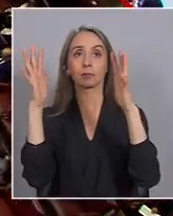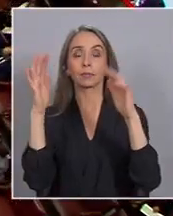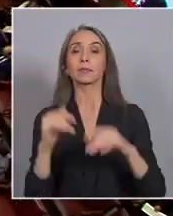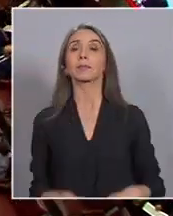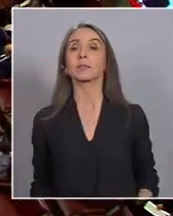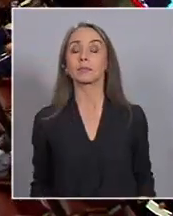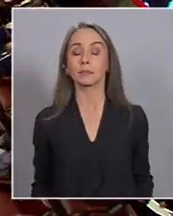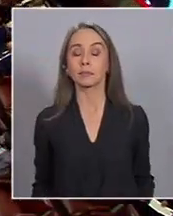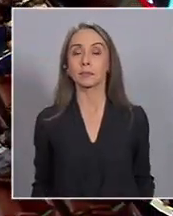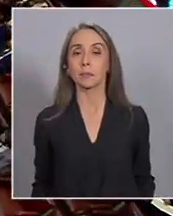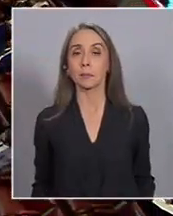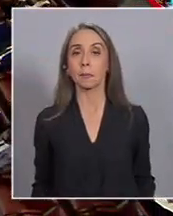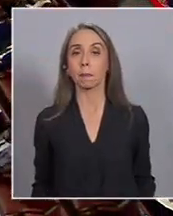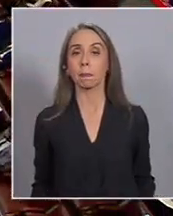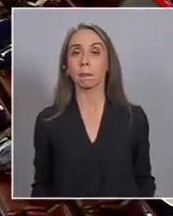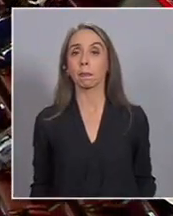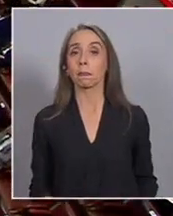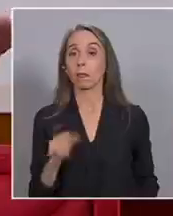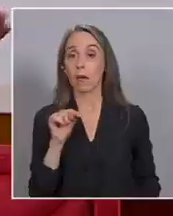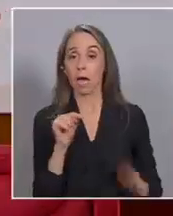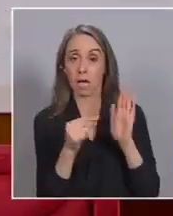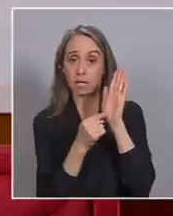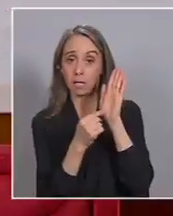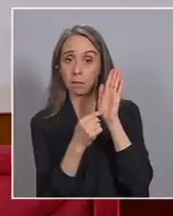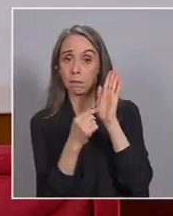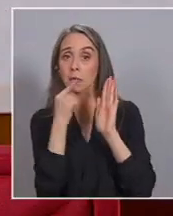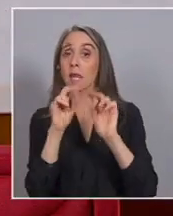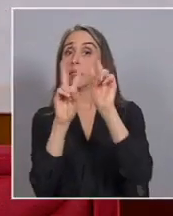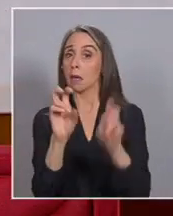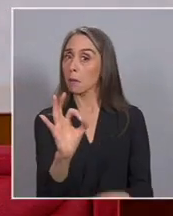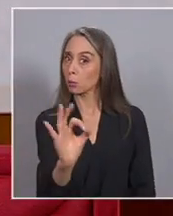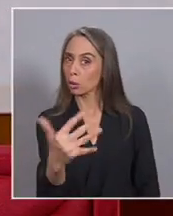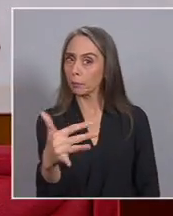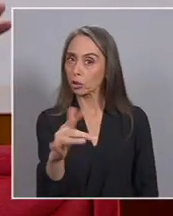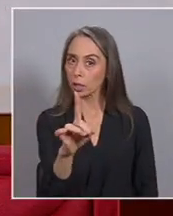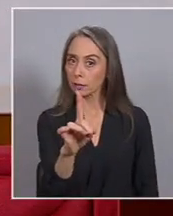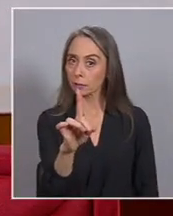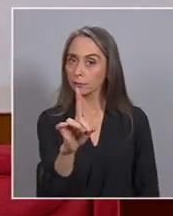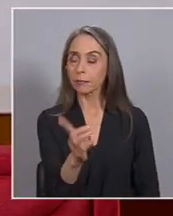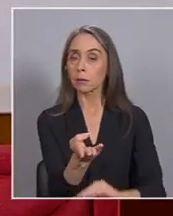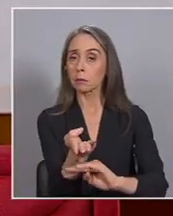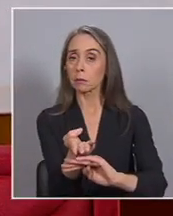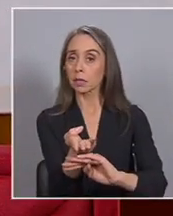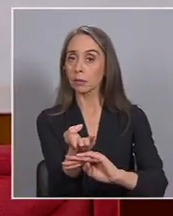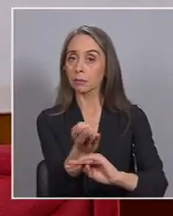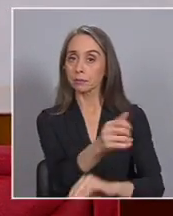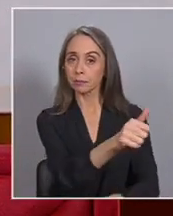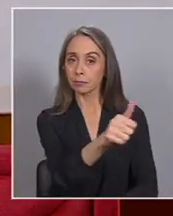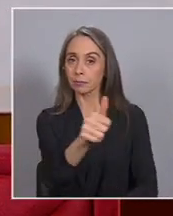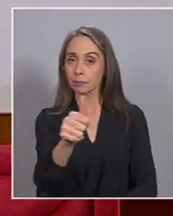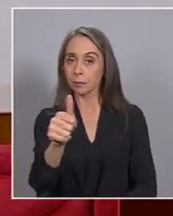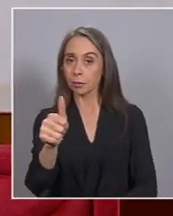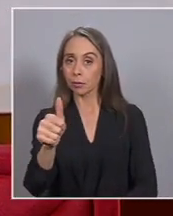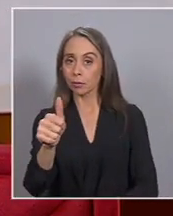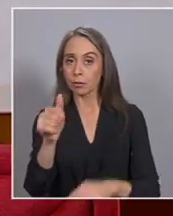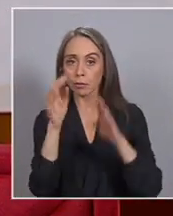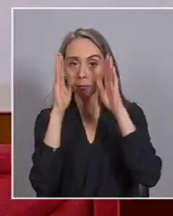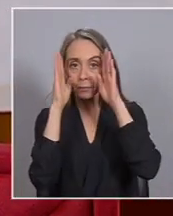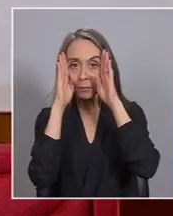Aquí viene un punto muy importante y les pido a todos